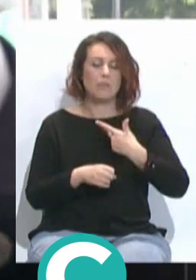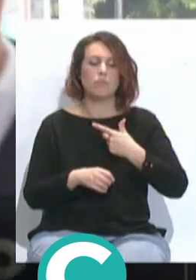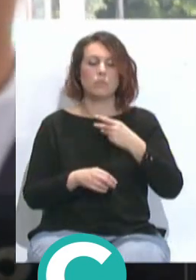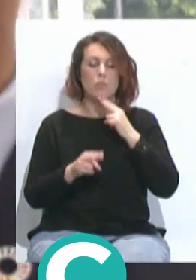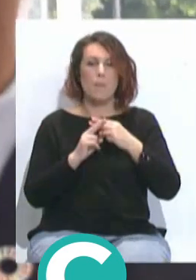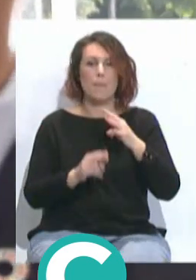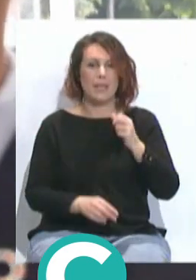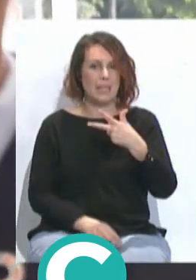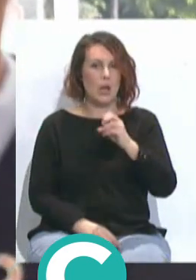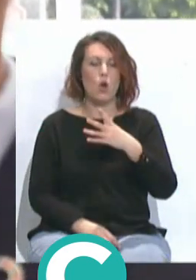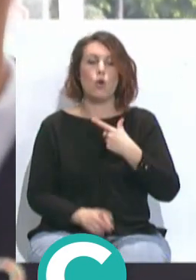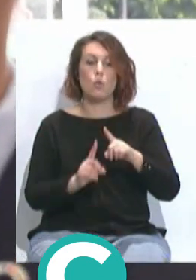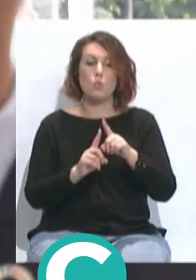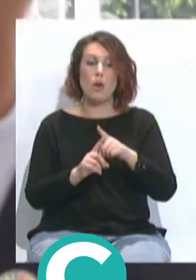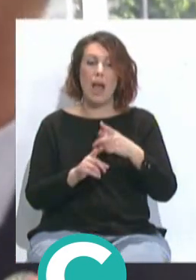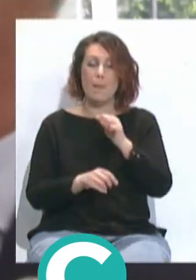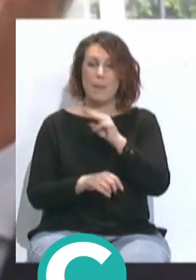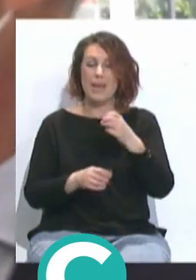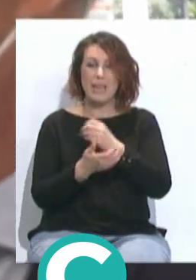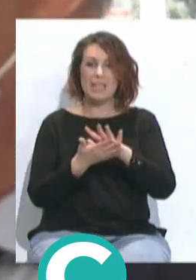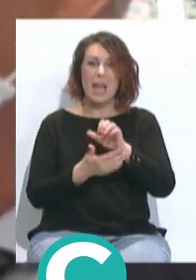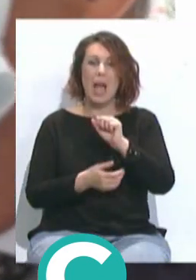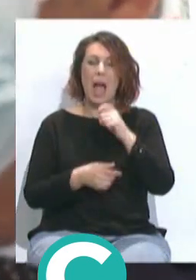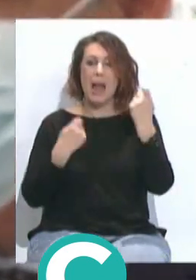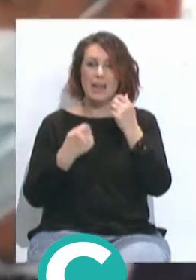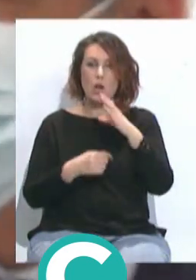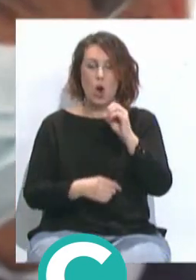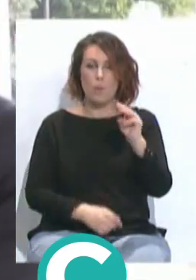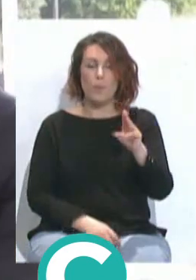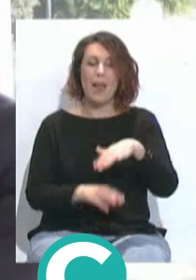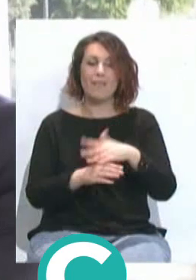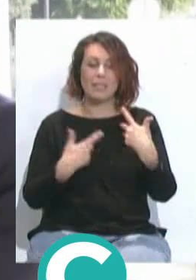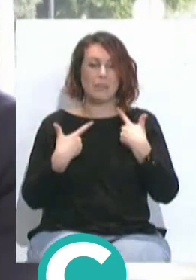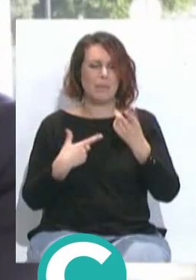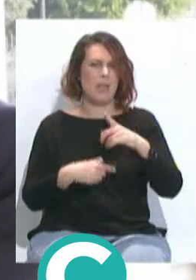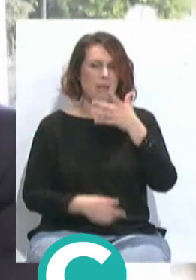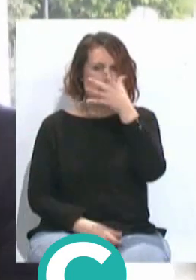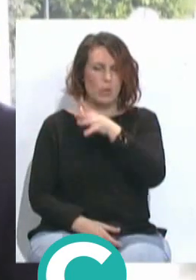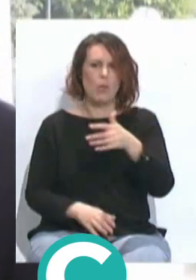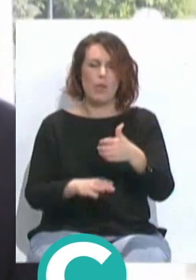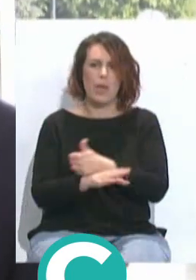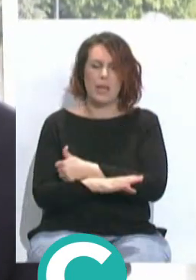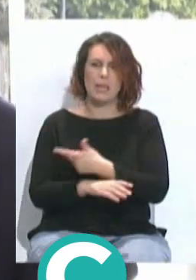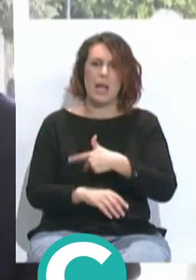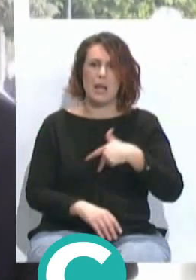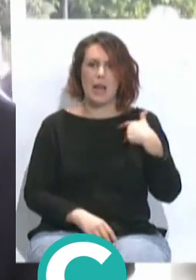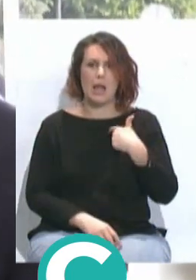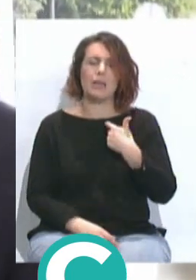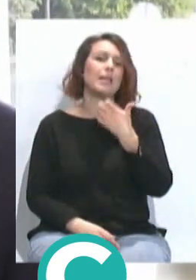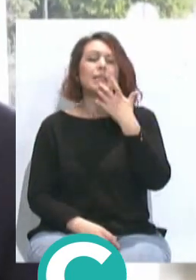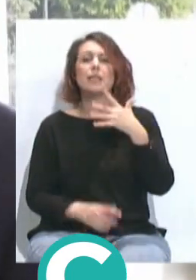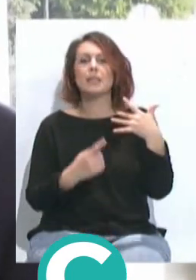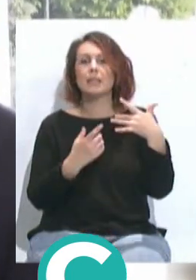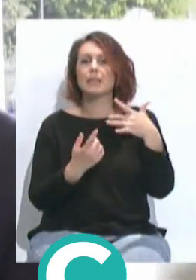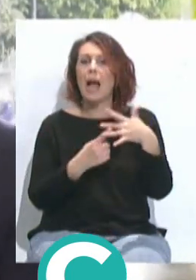aplicación gratuita Alercoops tanto para las víctimas como para la denuncia ciudadana en general ante cualquier